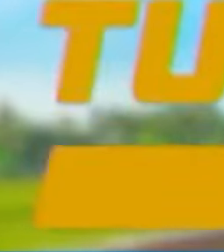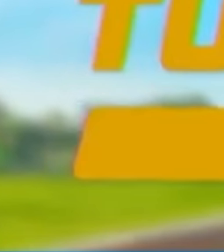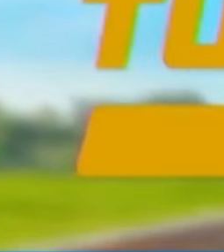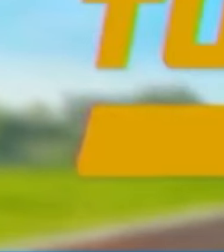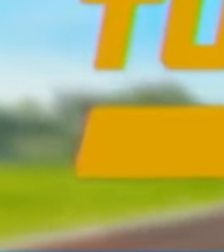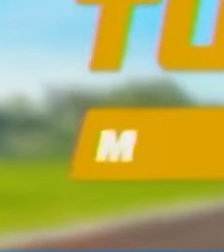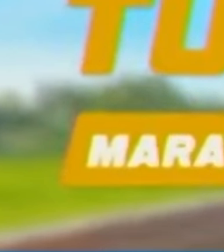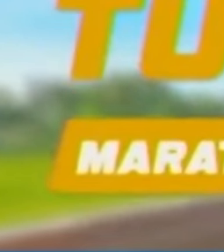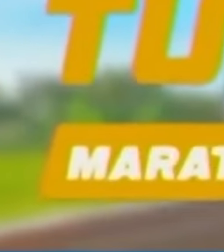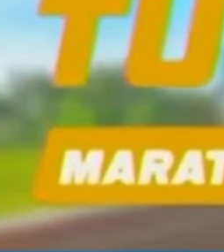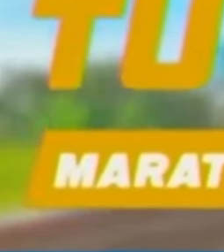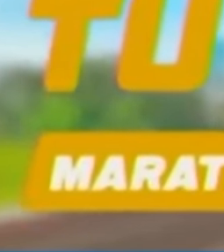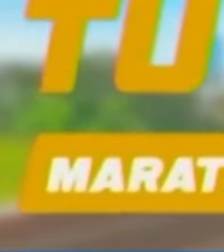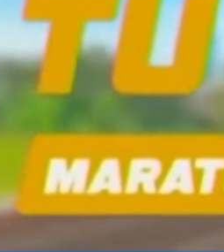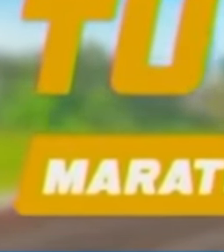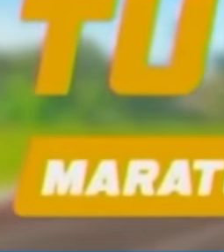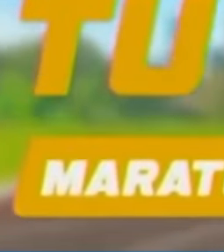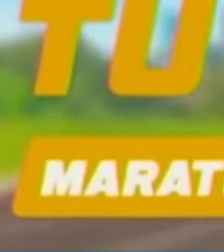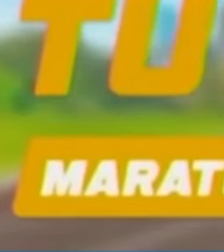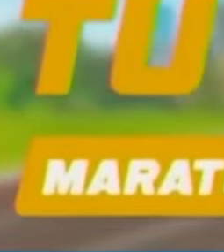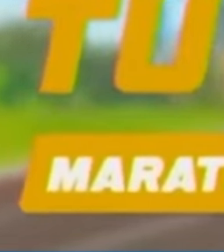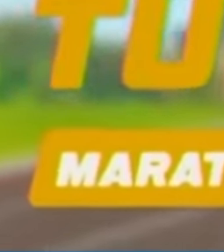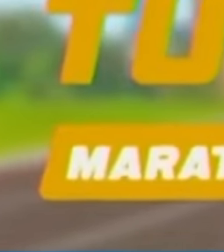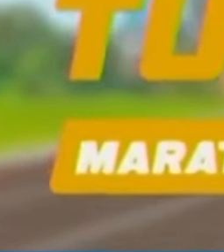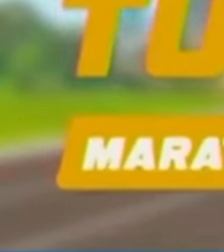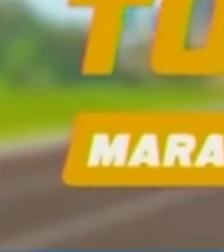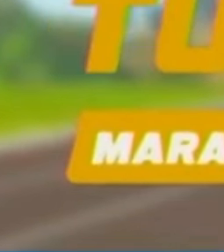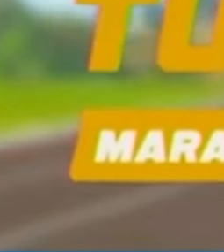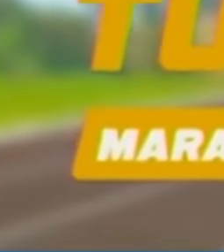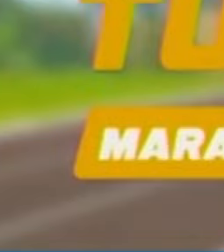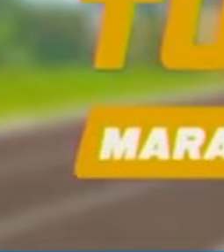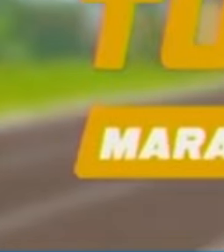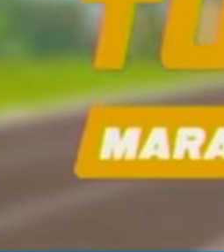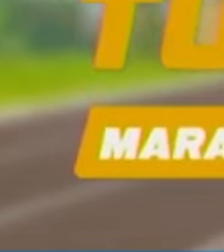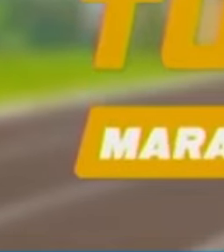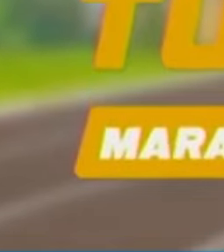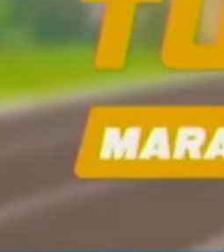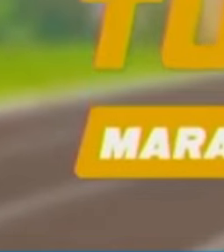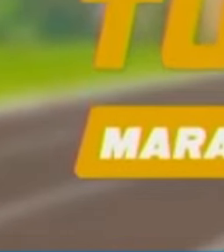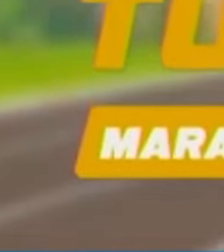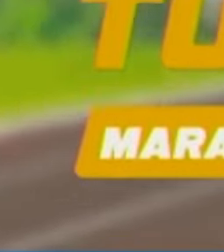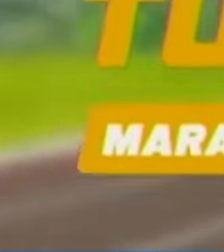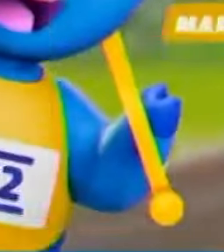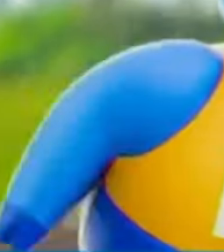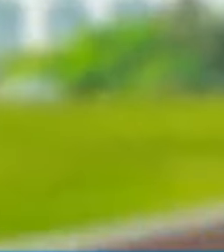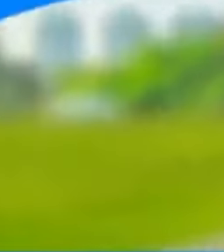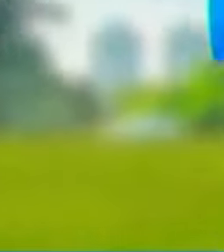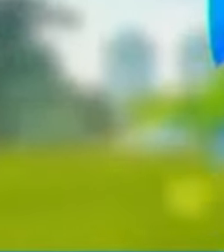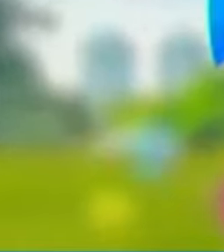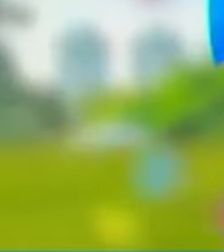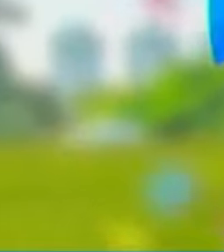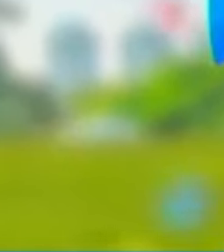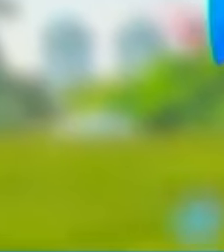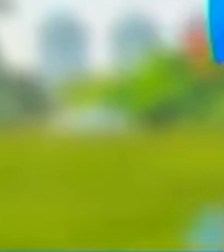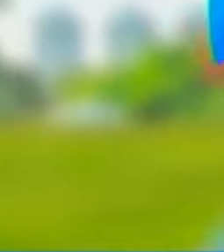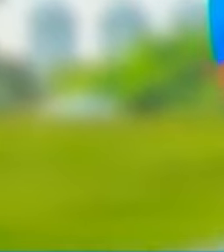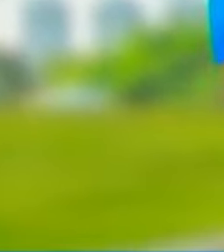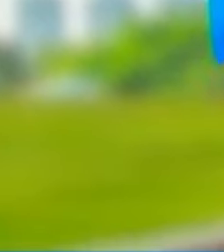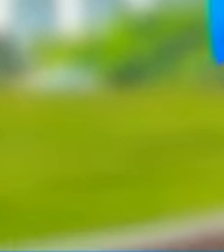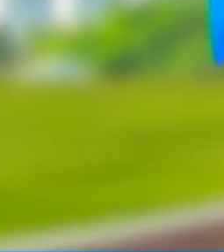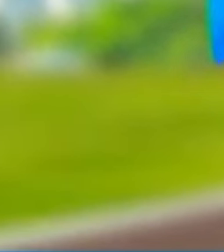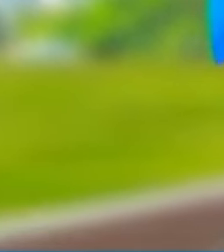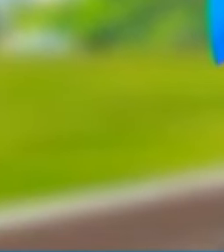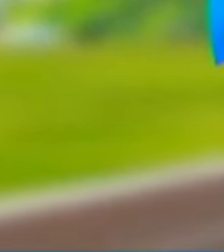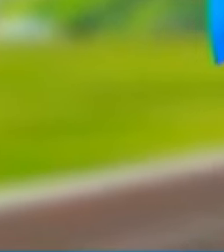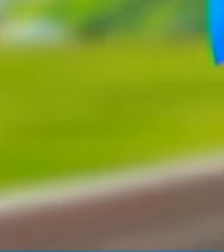Gana logrando tu meta en el Banco Mundo Mujer. Abre tu cuenta Tu Meta. Ahorra e incrementa tu saldo en 200 mil pesos mensuales y participa por uno de los